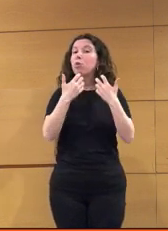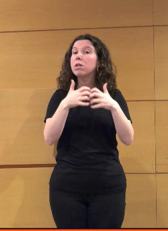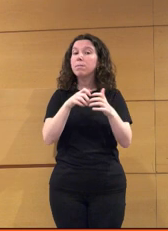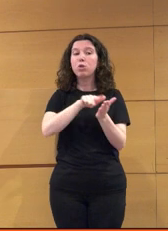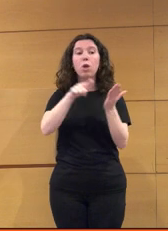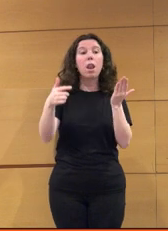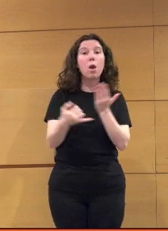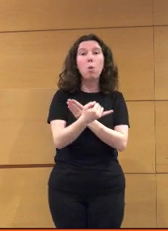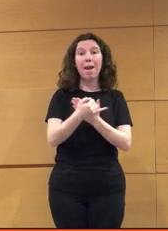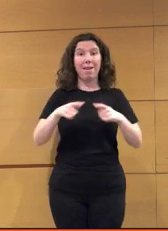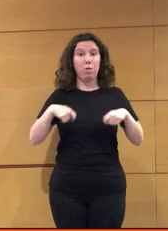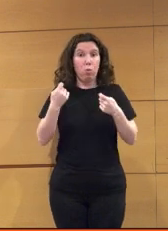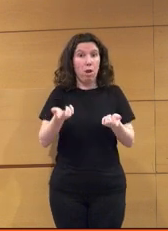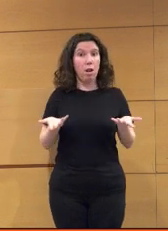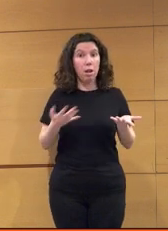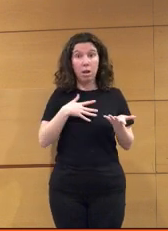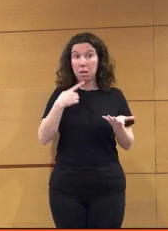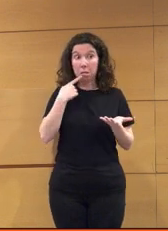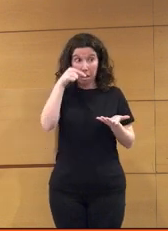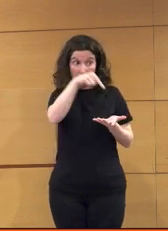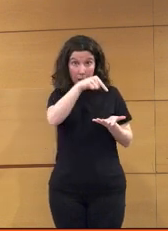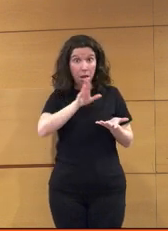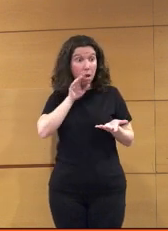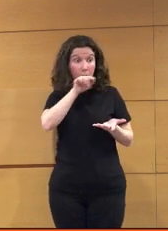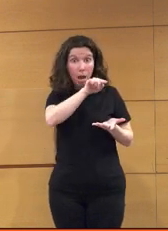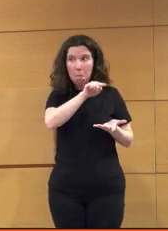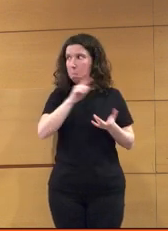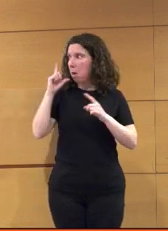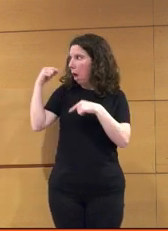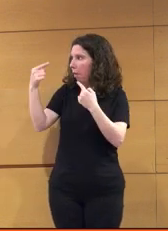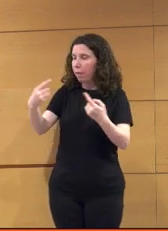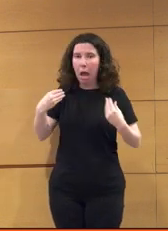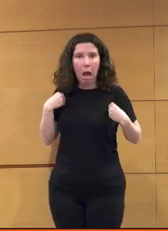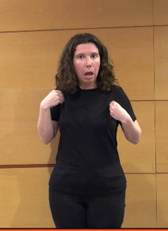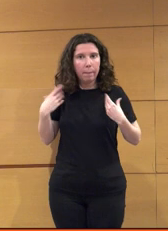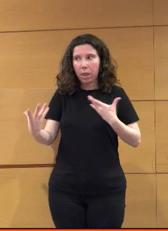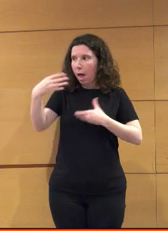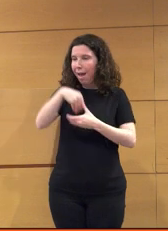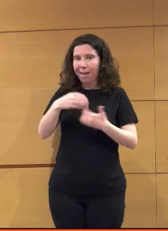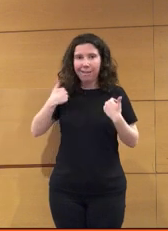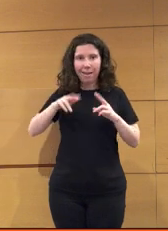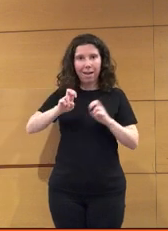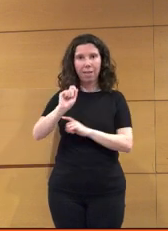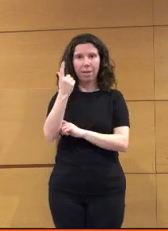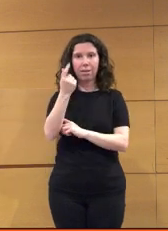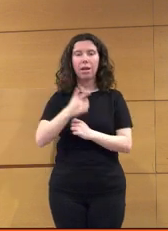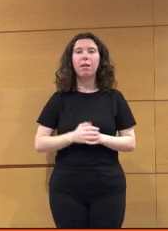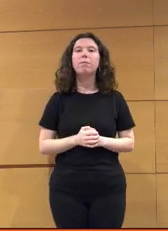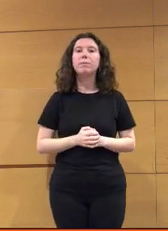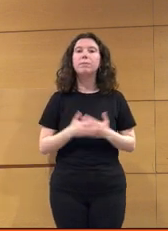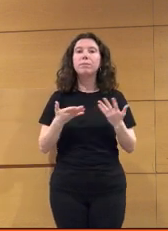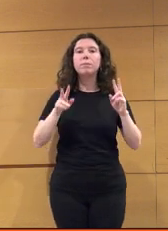prácticamente en la vida diaria de las personas en entornos, digamos, digitales. Relacionado